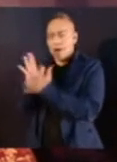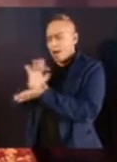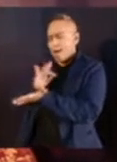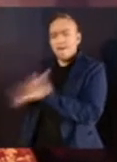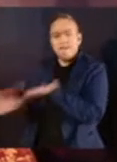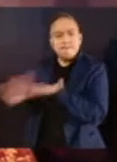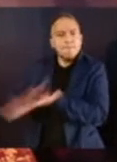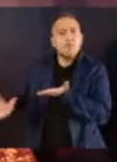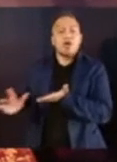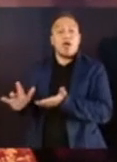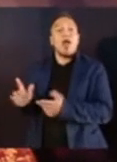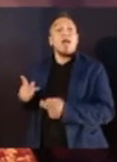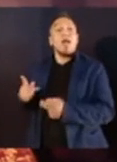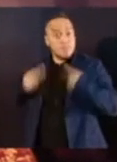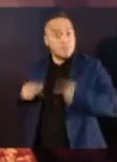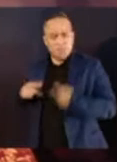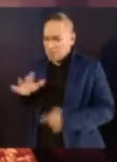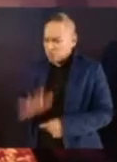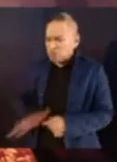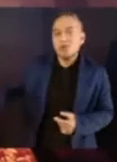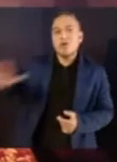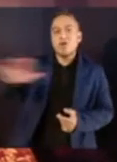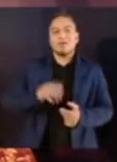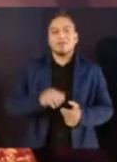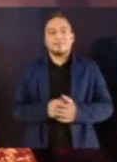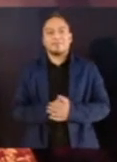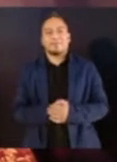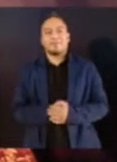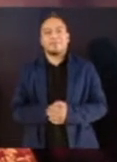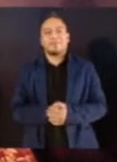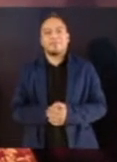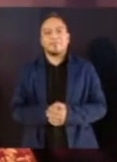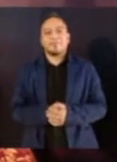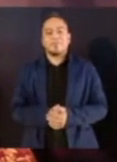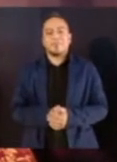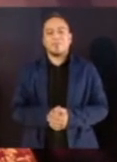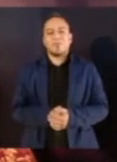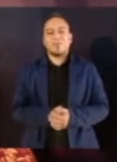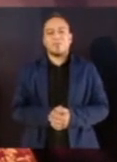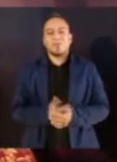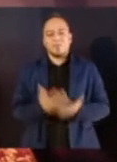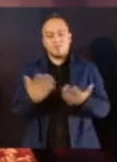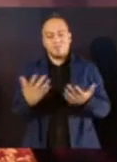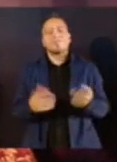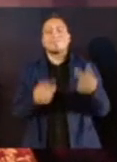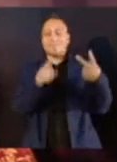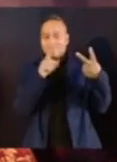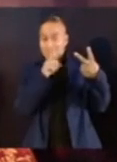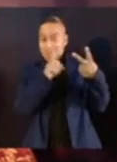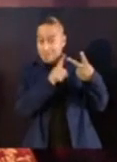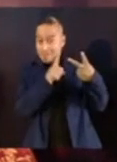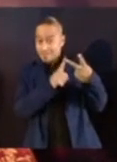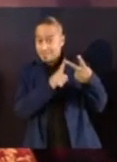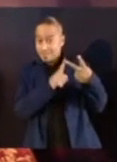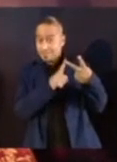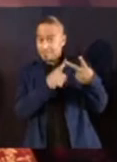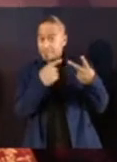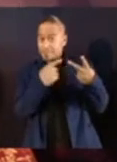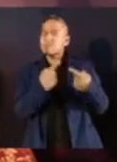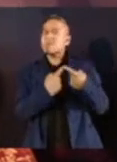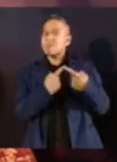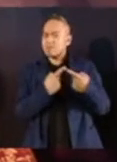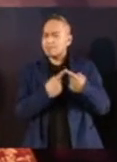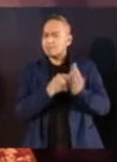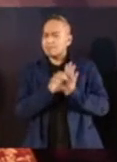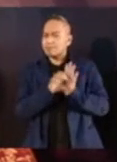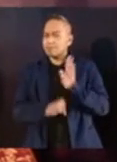pueblo. Como representante de esa, de esta otra corriente, yo pondría, por ejemplo,